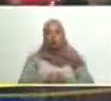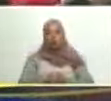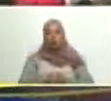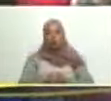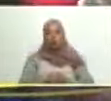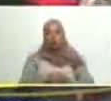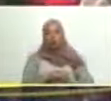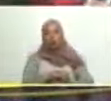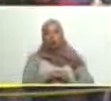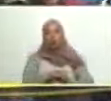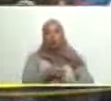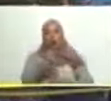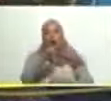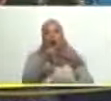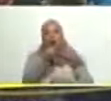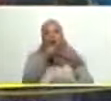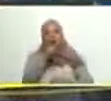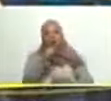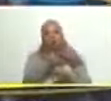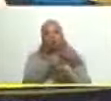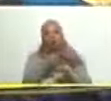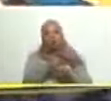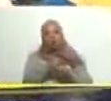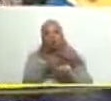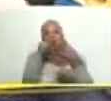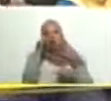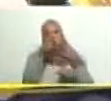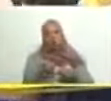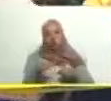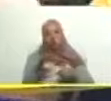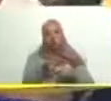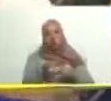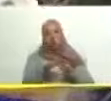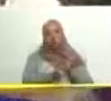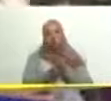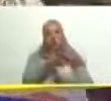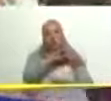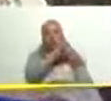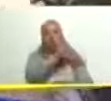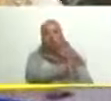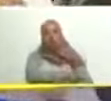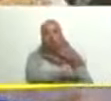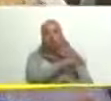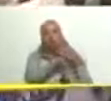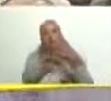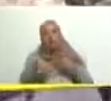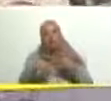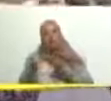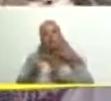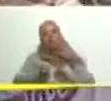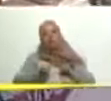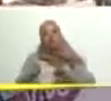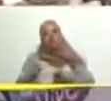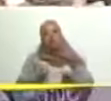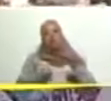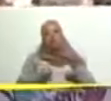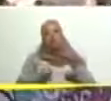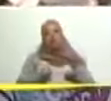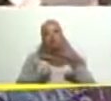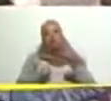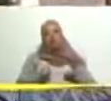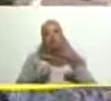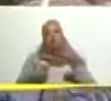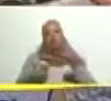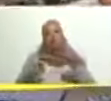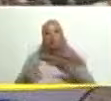Ah, es una columna. Una columna por su fuerza se puede transformar en movimiento, que es el poderoso